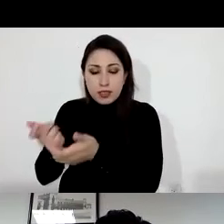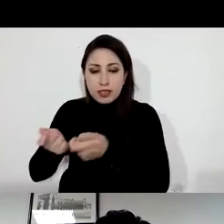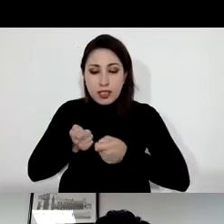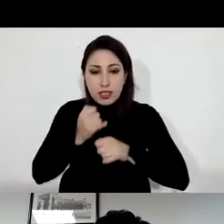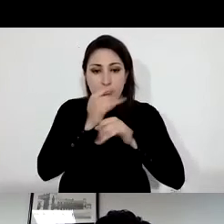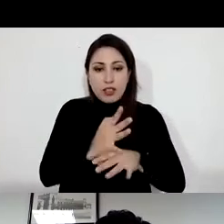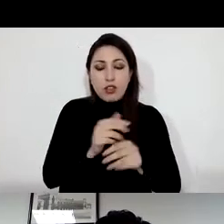con el folio con terminación